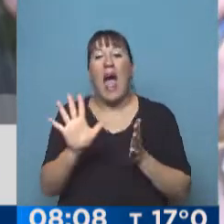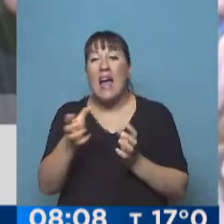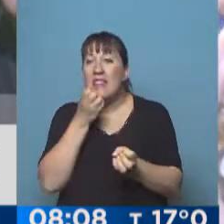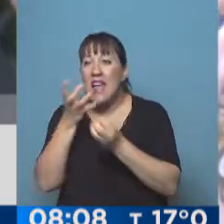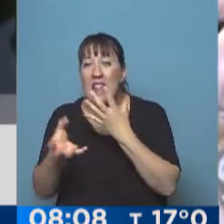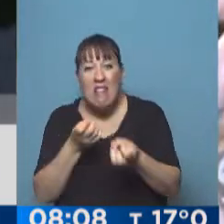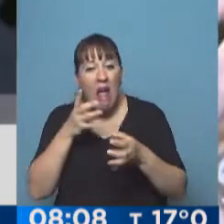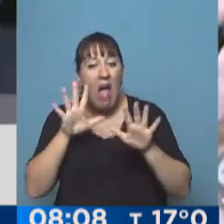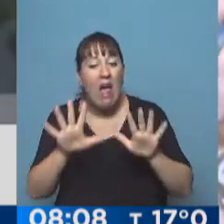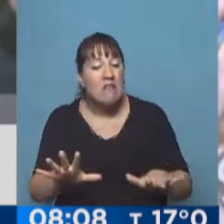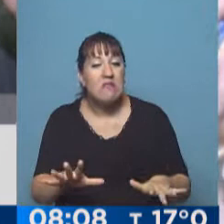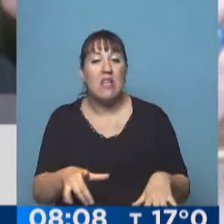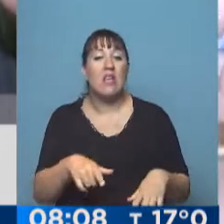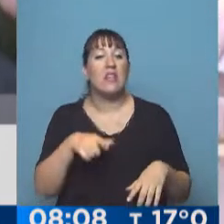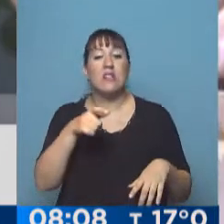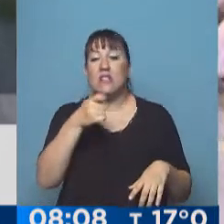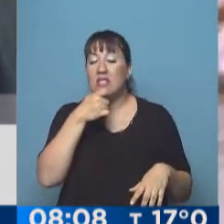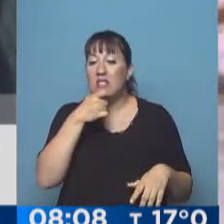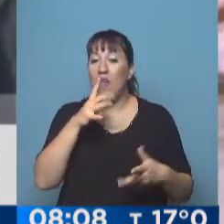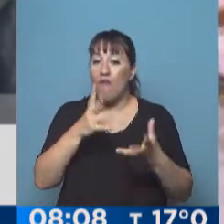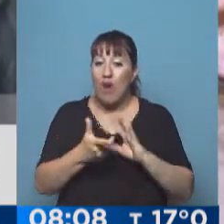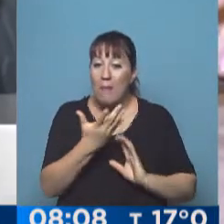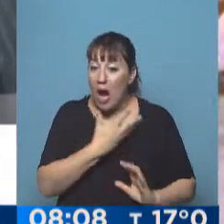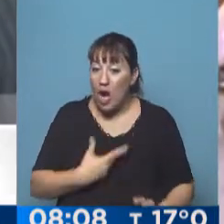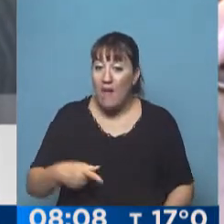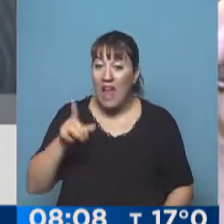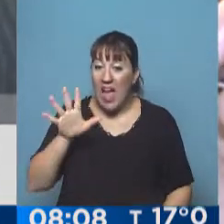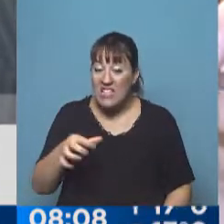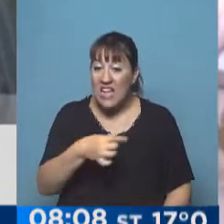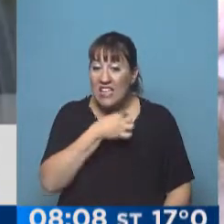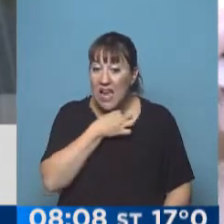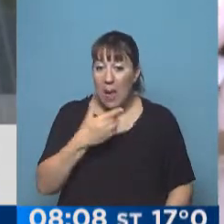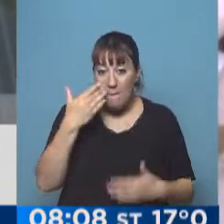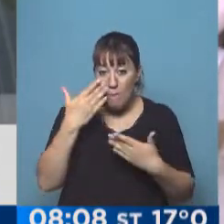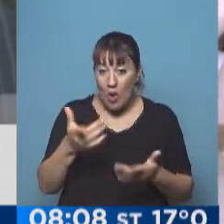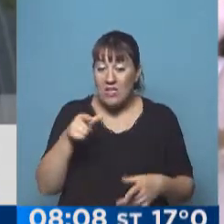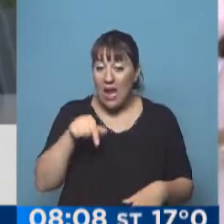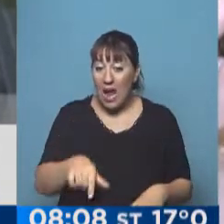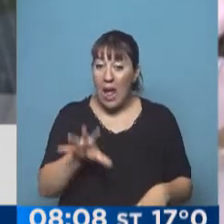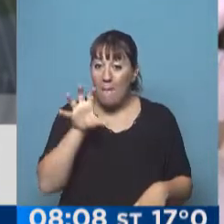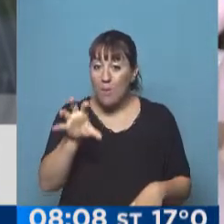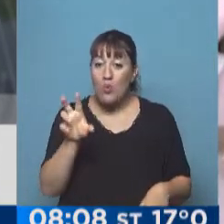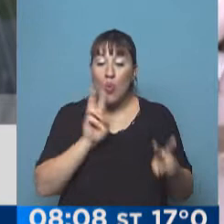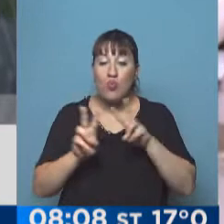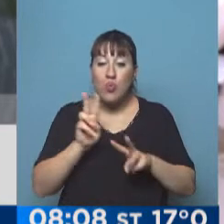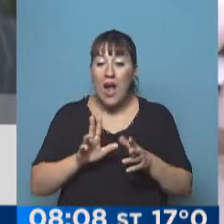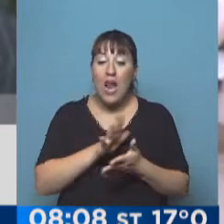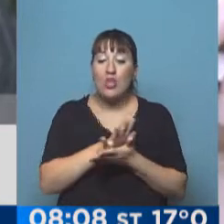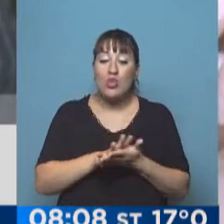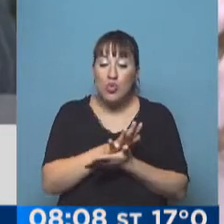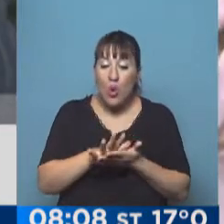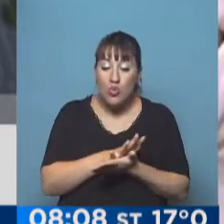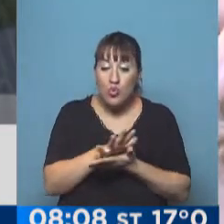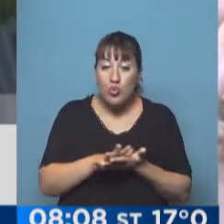rimbombantes que si esa la manera de gobernar que pretenden exhibir a la provincia en vez de encontrar una salida a la situación de la